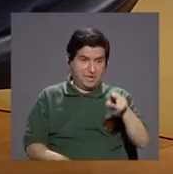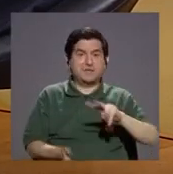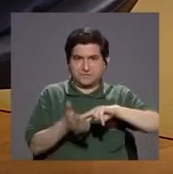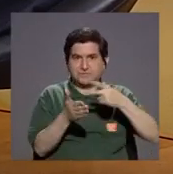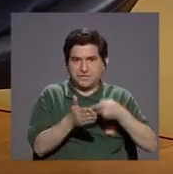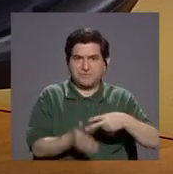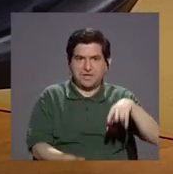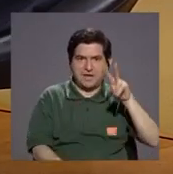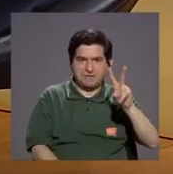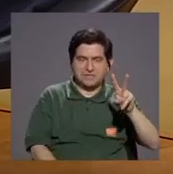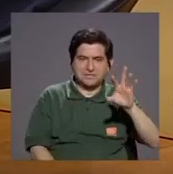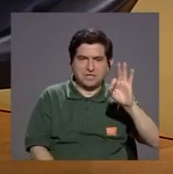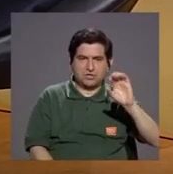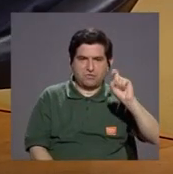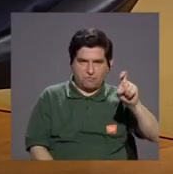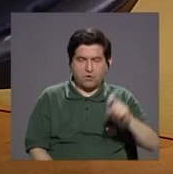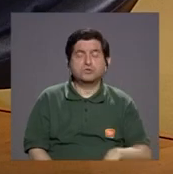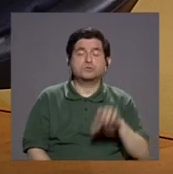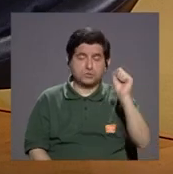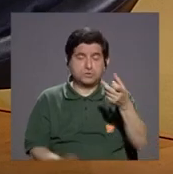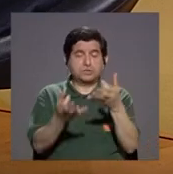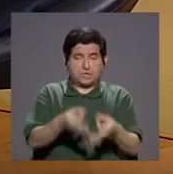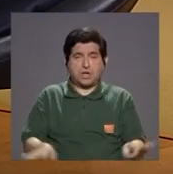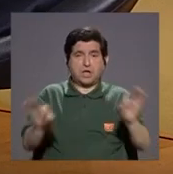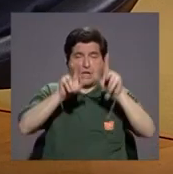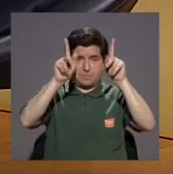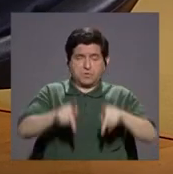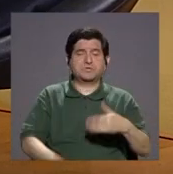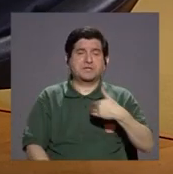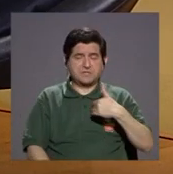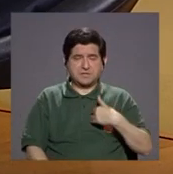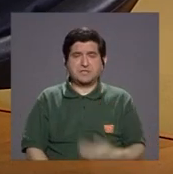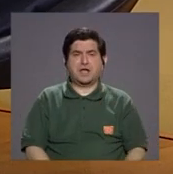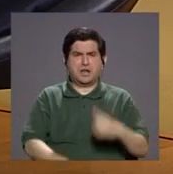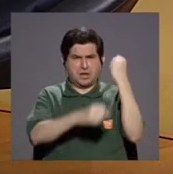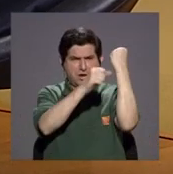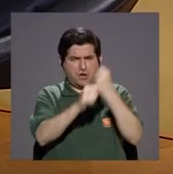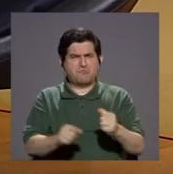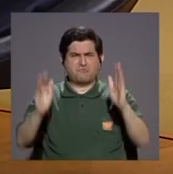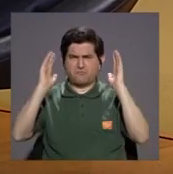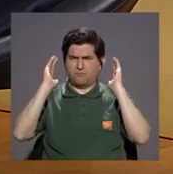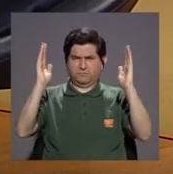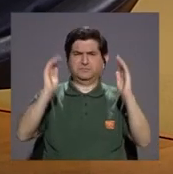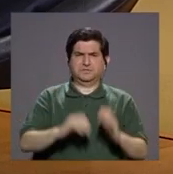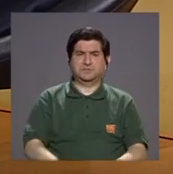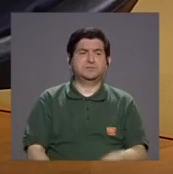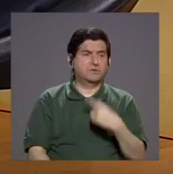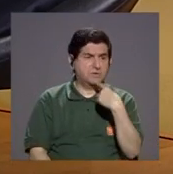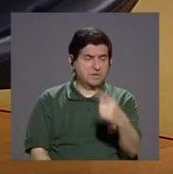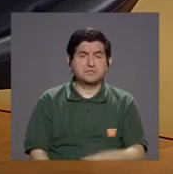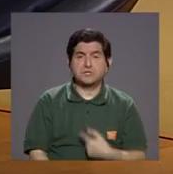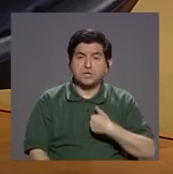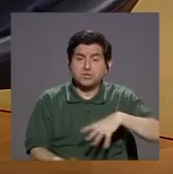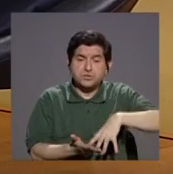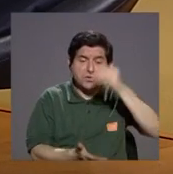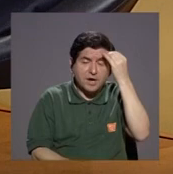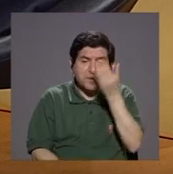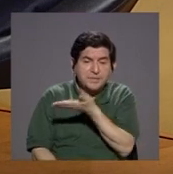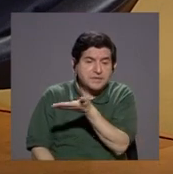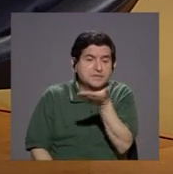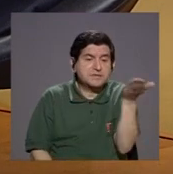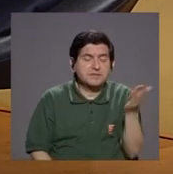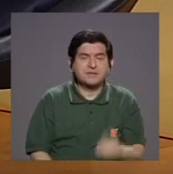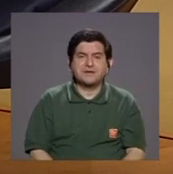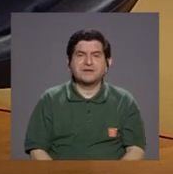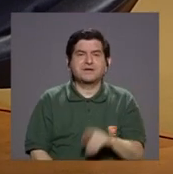es parte de la historia importantísimo de méxico tiene una fundación gigante y él decía es que lo que aprende de ustedes y eso